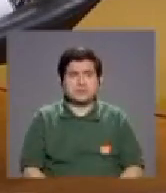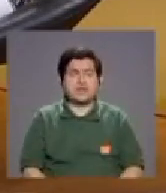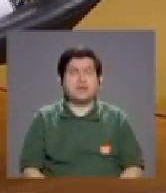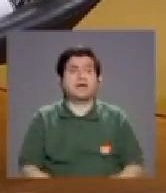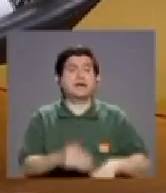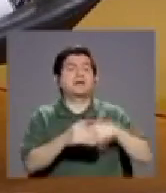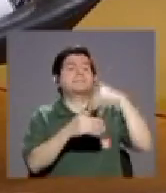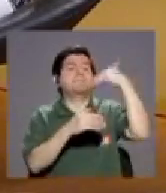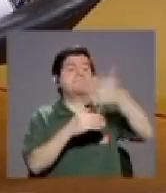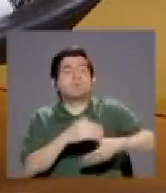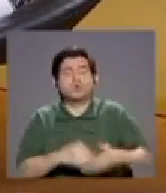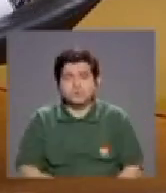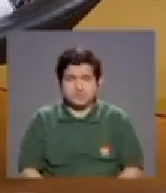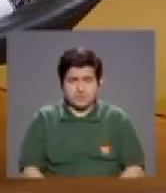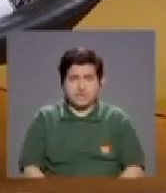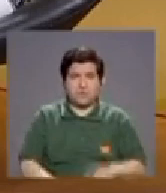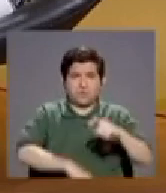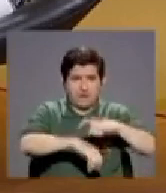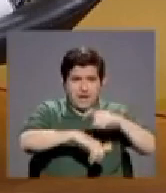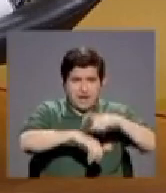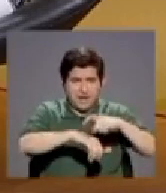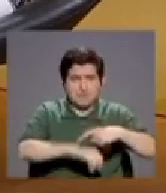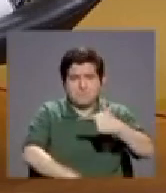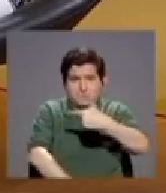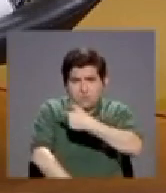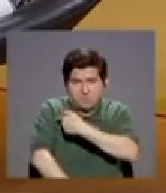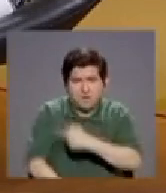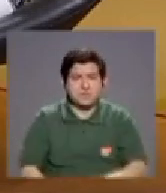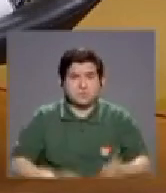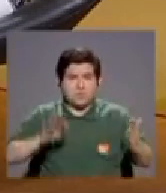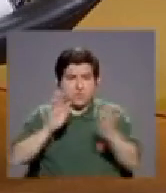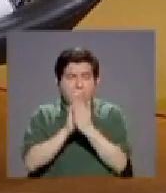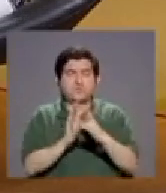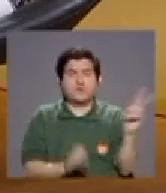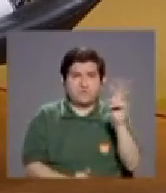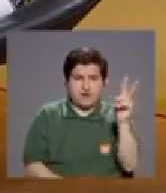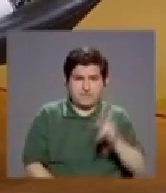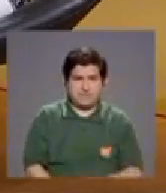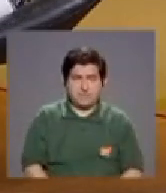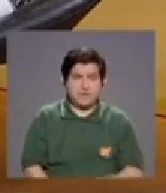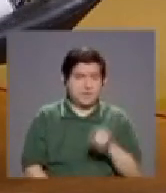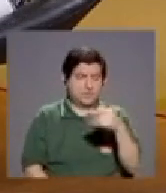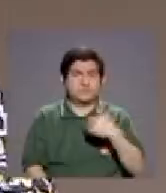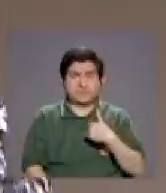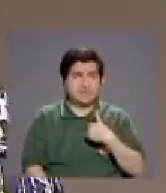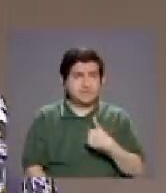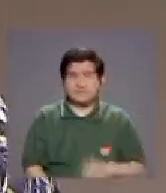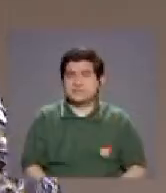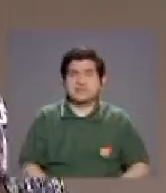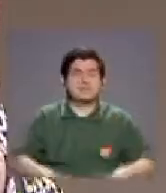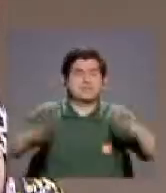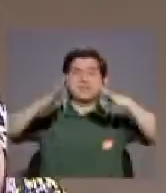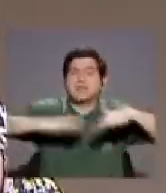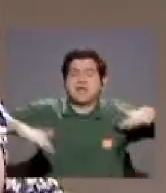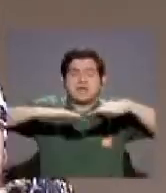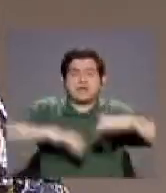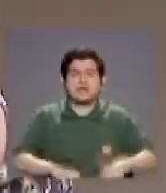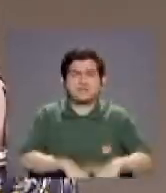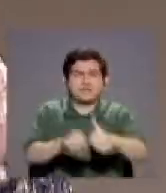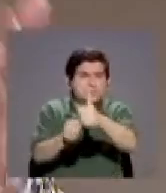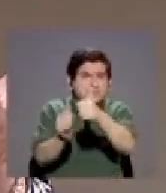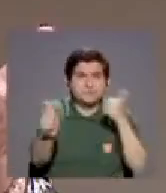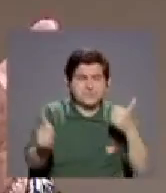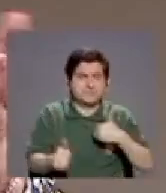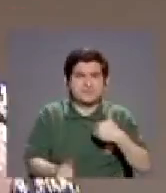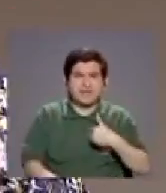posterior a la vacuna cuando se expone al virus salvaje, al de la comunidad. Entonces, digamos que hay un atraso en poder tener